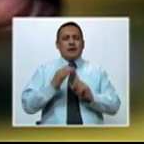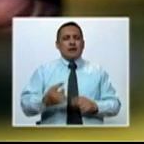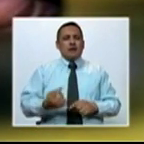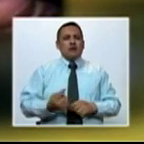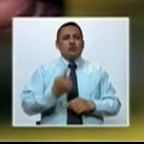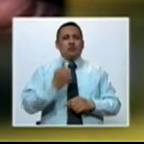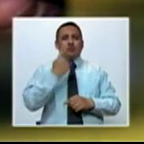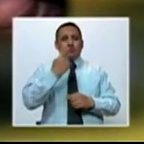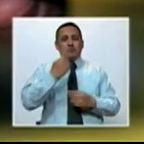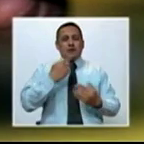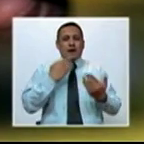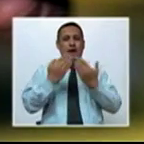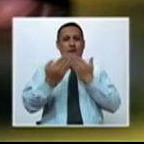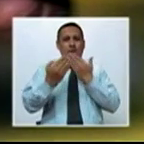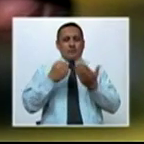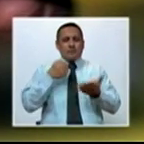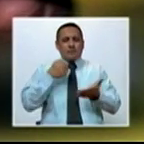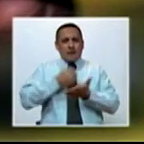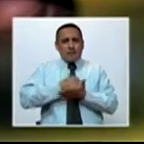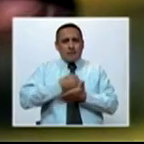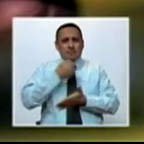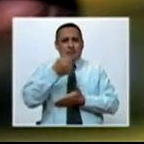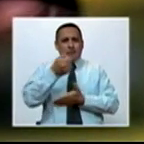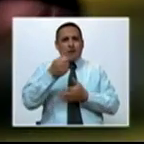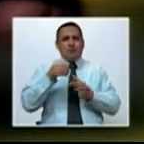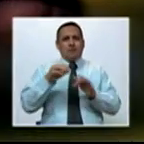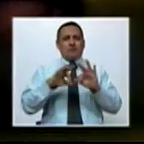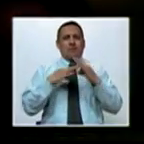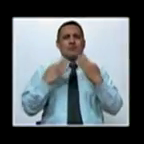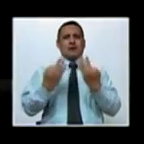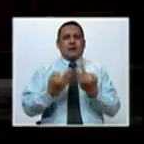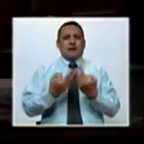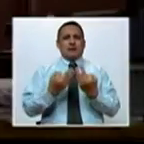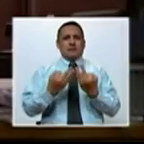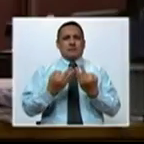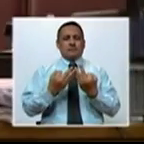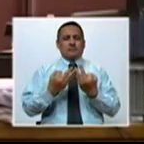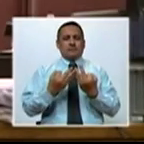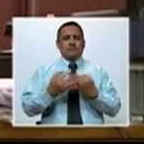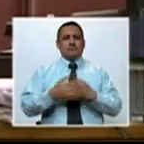principal y única fuente de ingresos familiares.